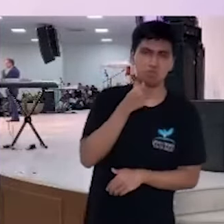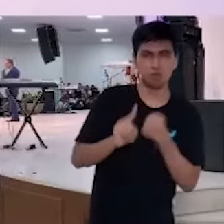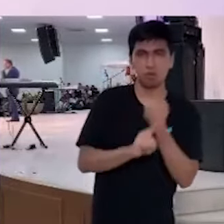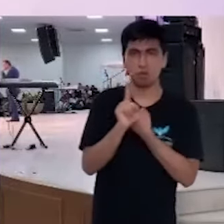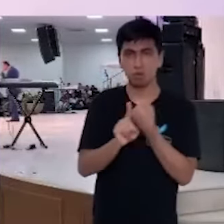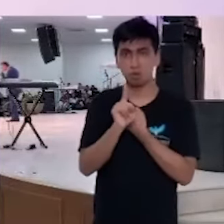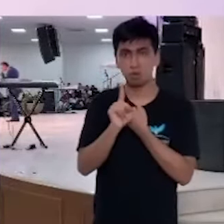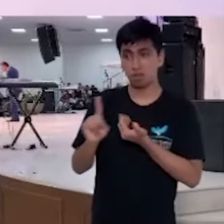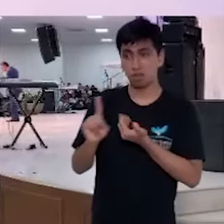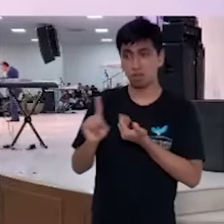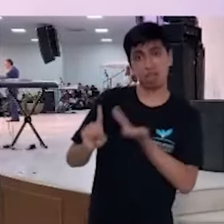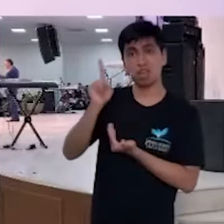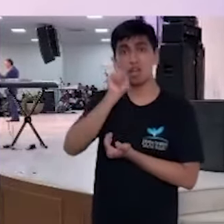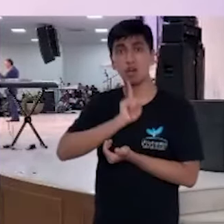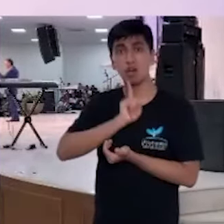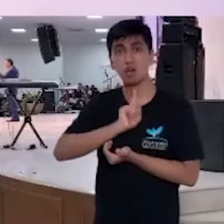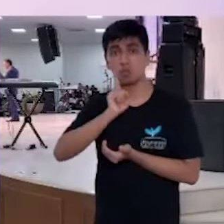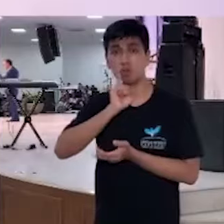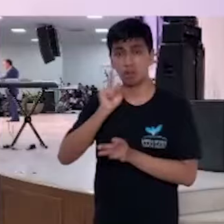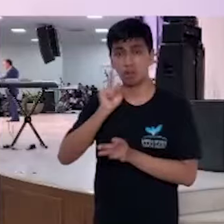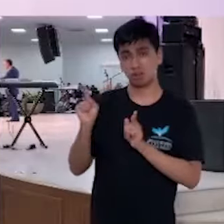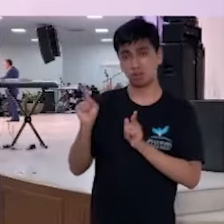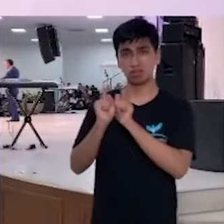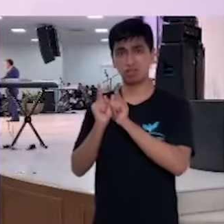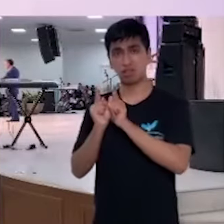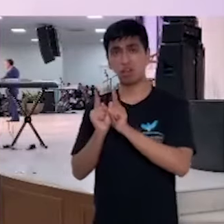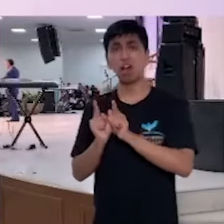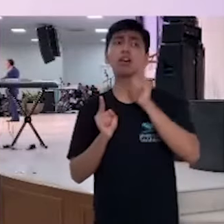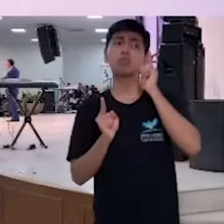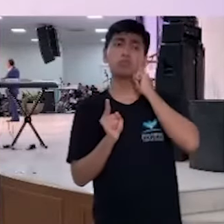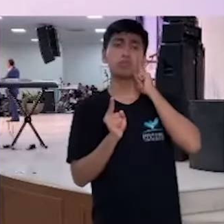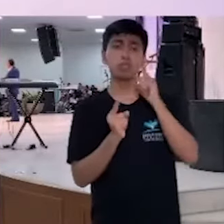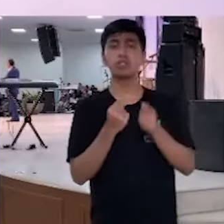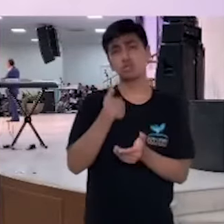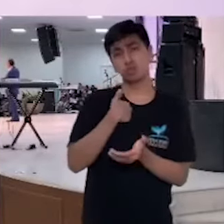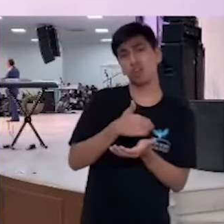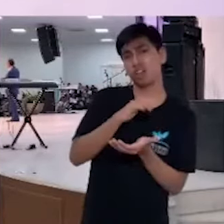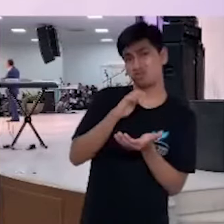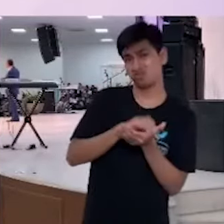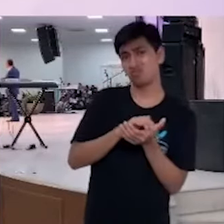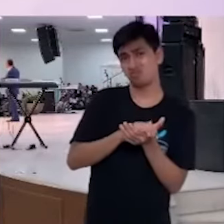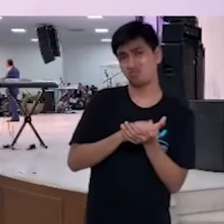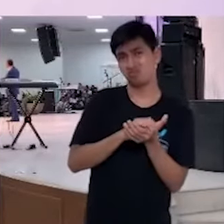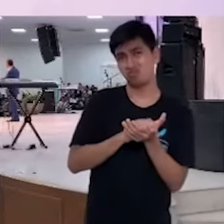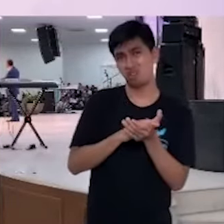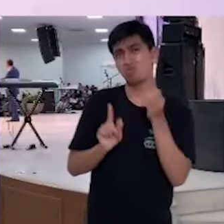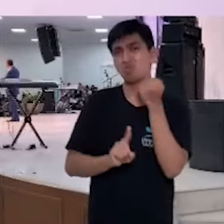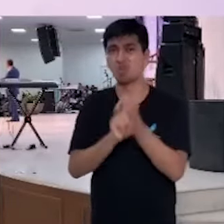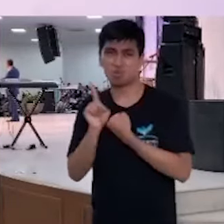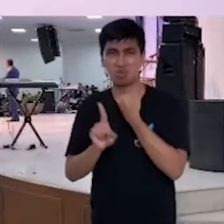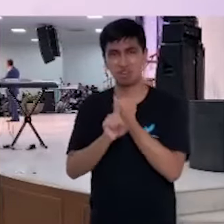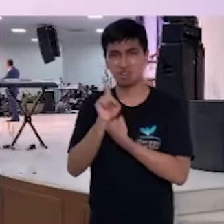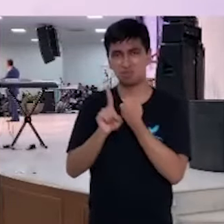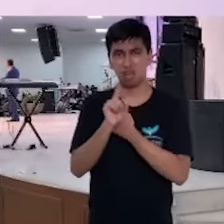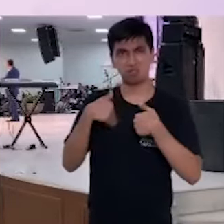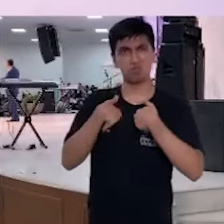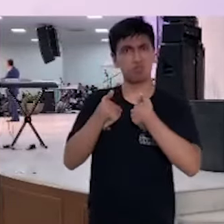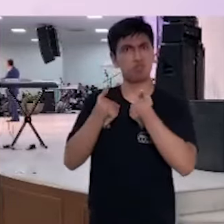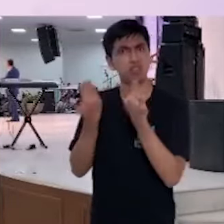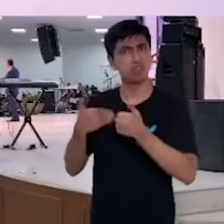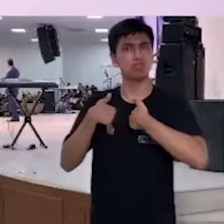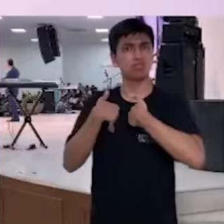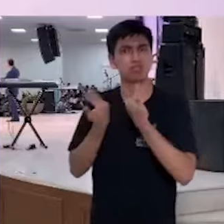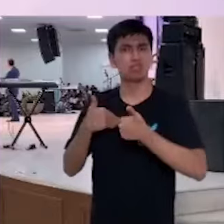platicarle nuestros problemas matrimoniales. Esa confianza nunca se debe de dar. Y